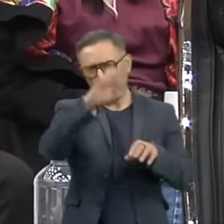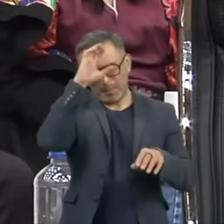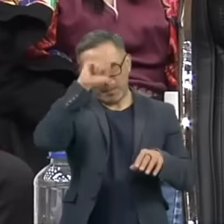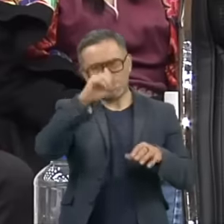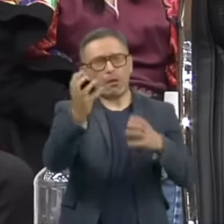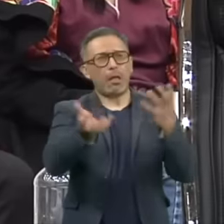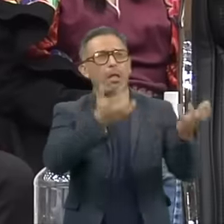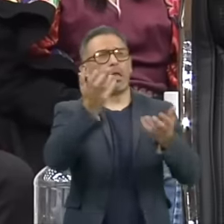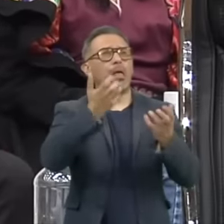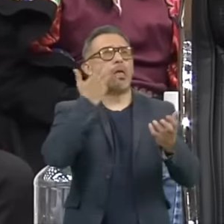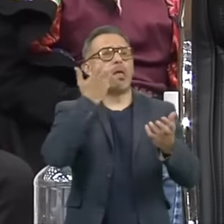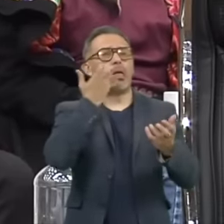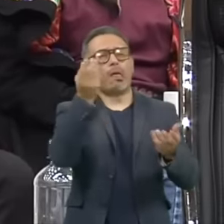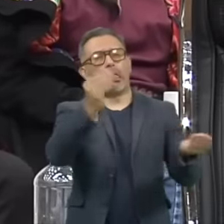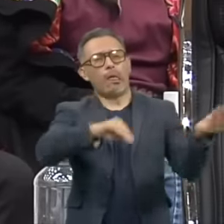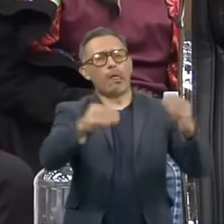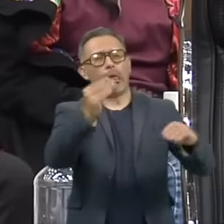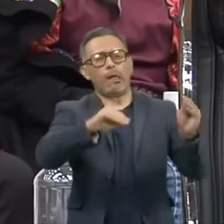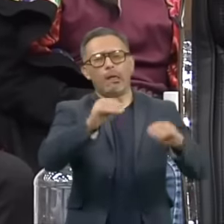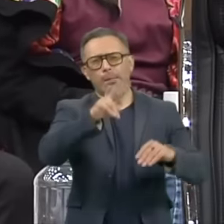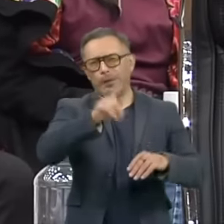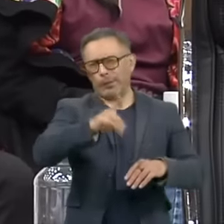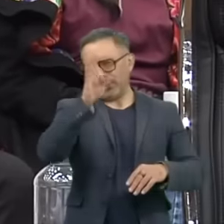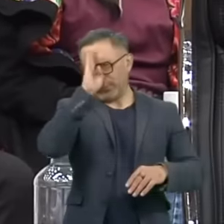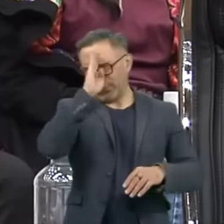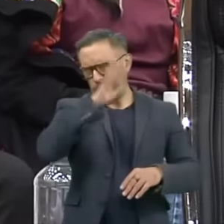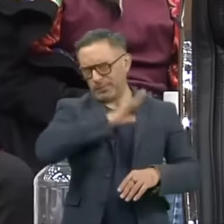más. ¿Está en discusión la